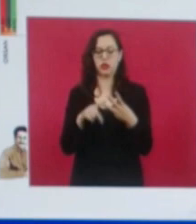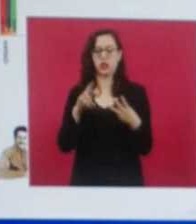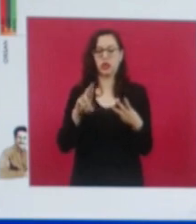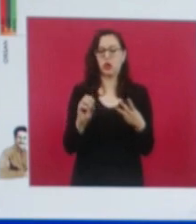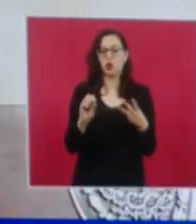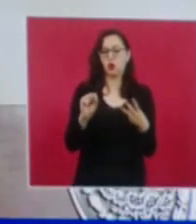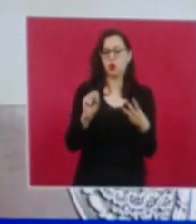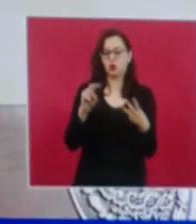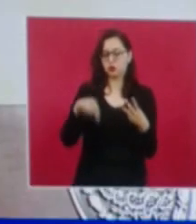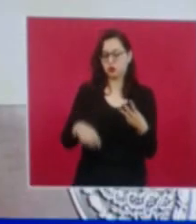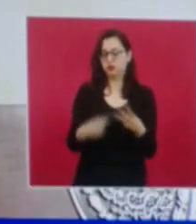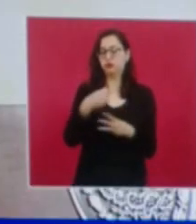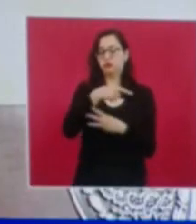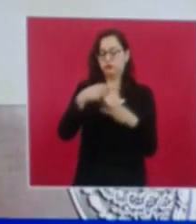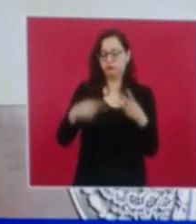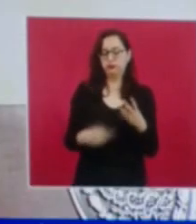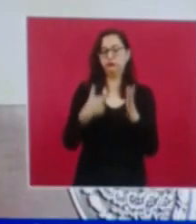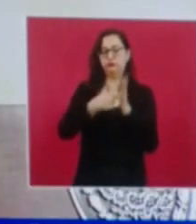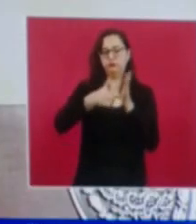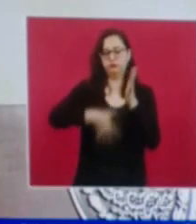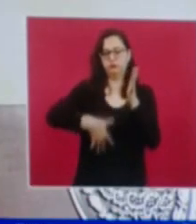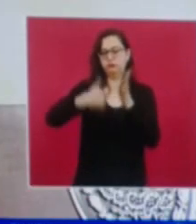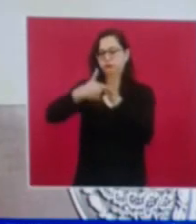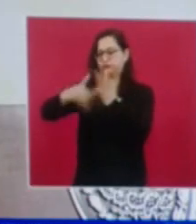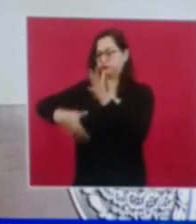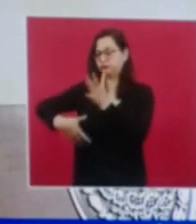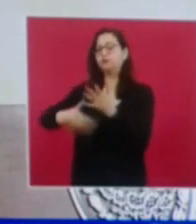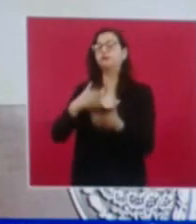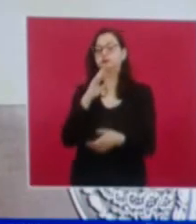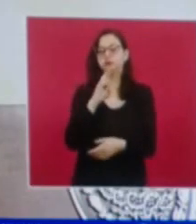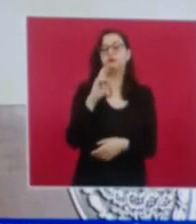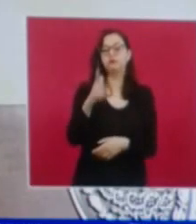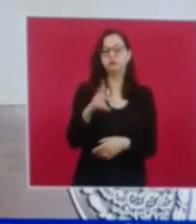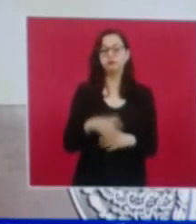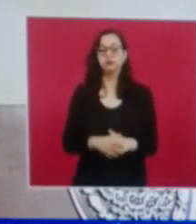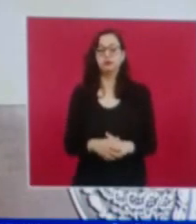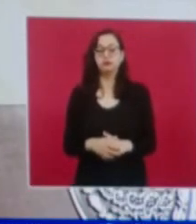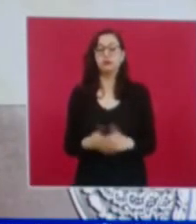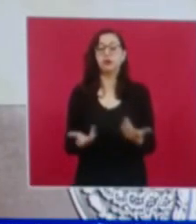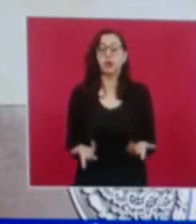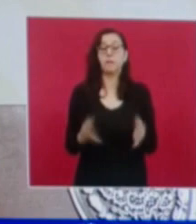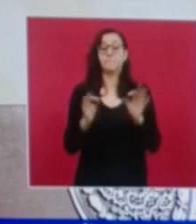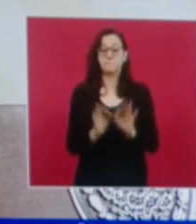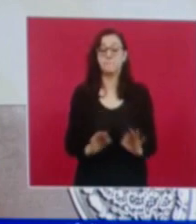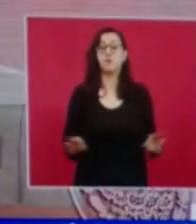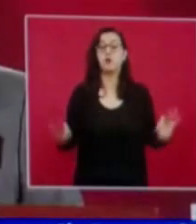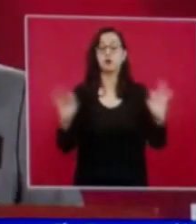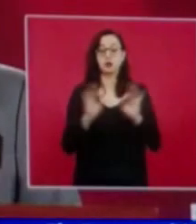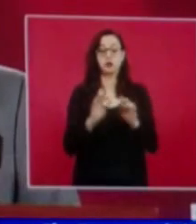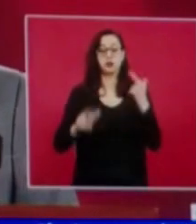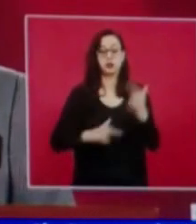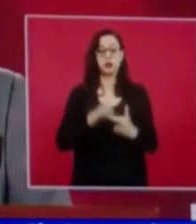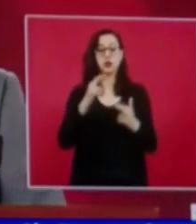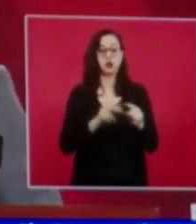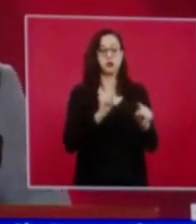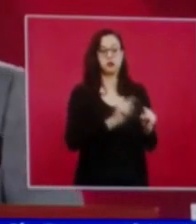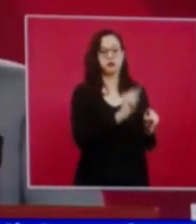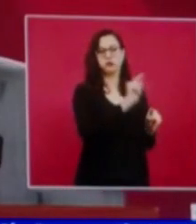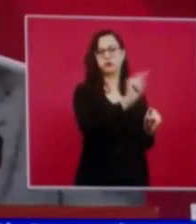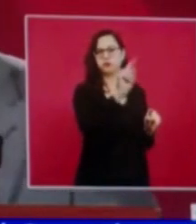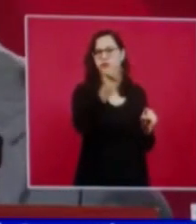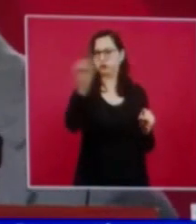han sacudido. Y además es gente que no tiene rating, pero ocupan los espacios, que también esa es una